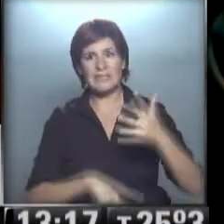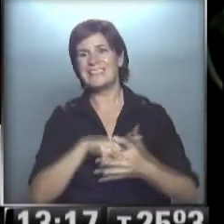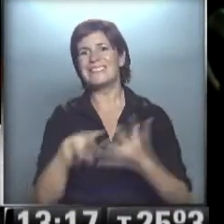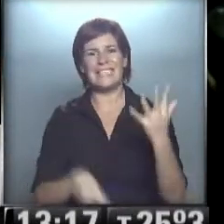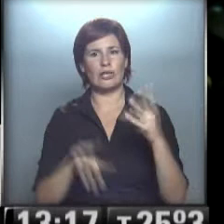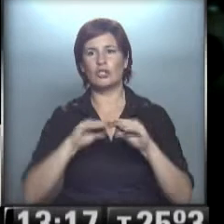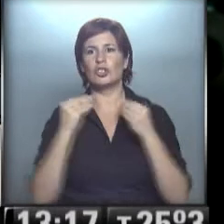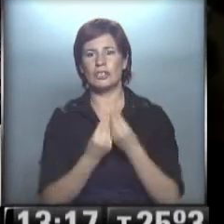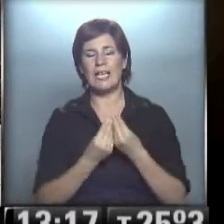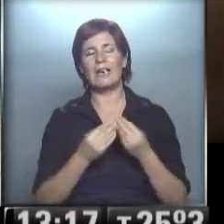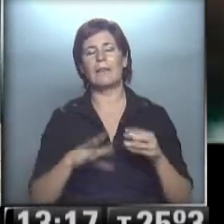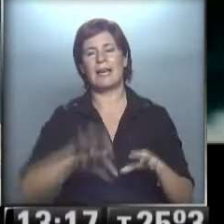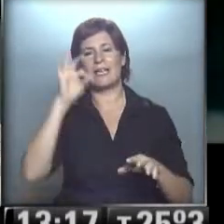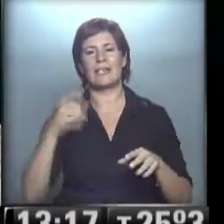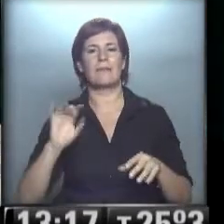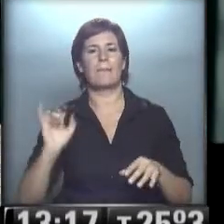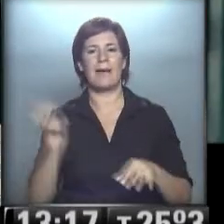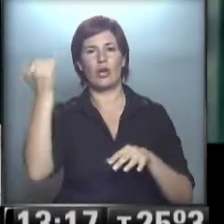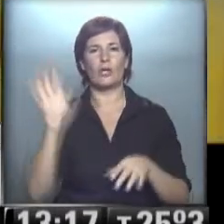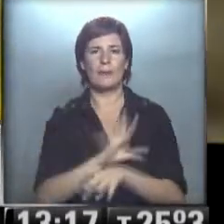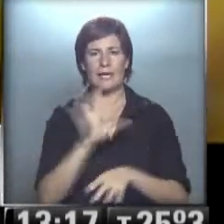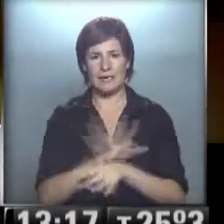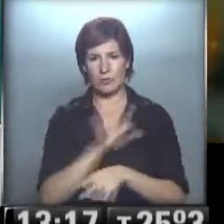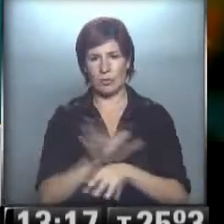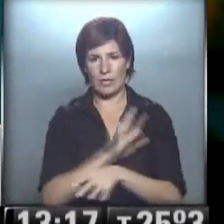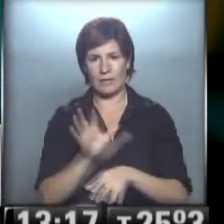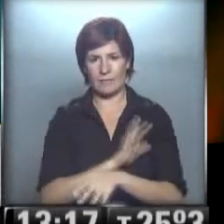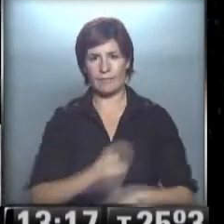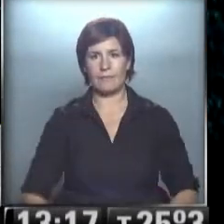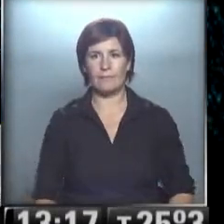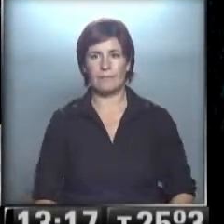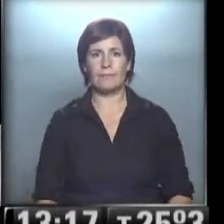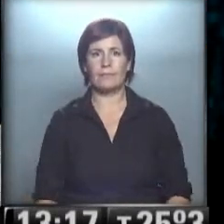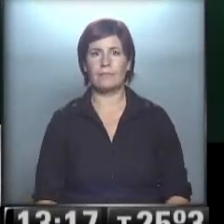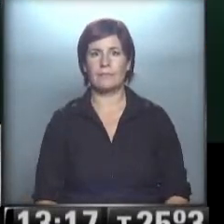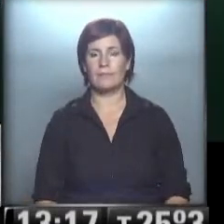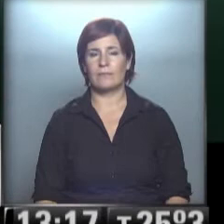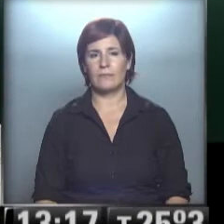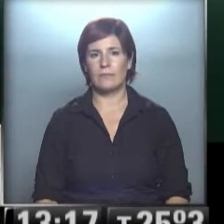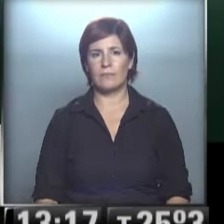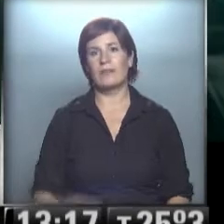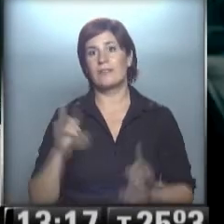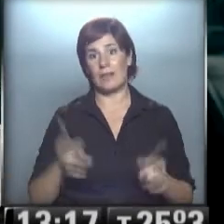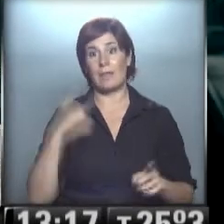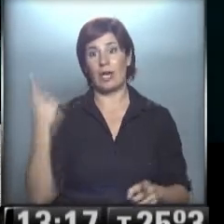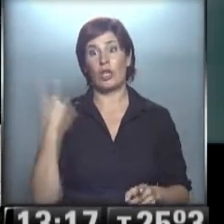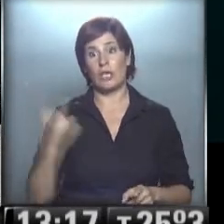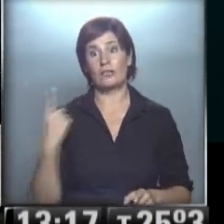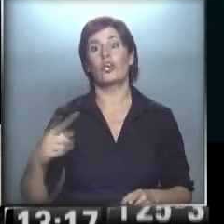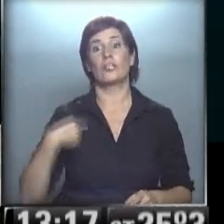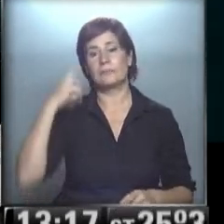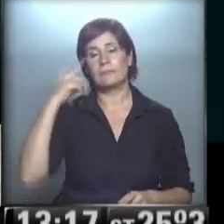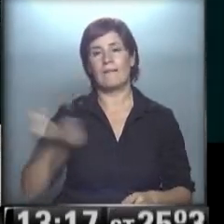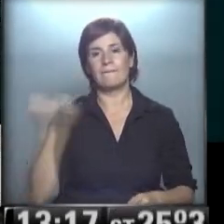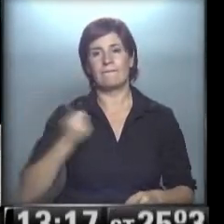Mejor Filme. Los directores, efectivamente, Lucía Puenzo, Marcos Carnevale, Goldfried, Campanella y Taratuto también aspiran a su estatuilla por